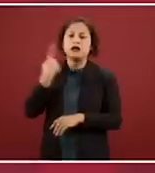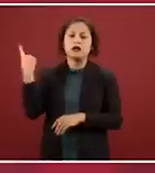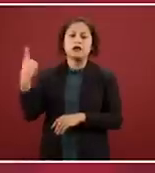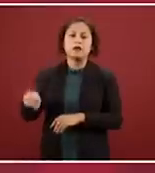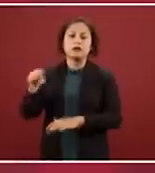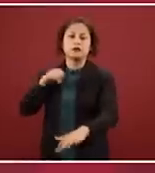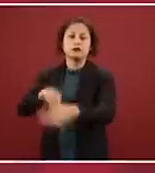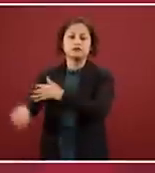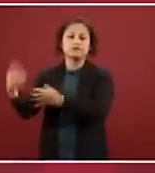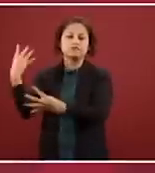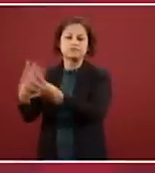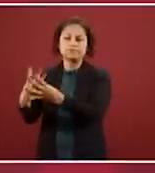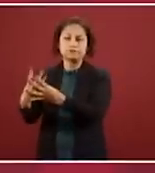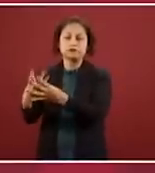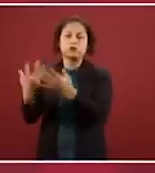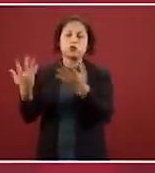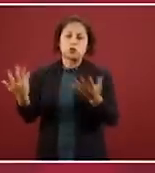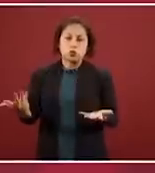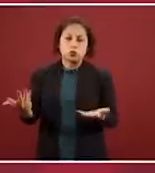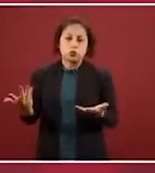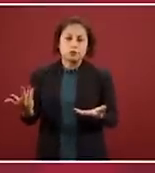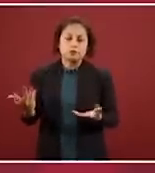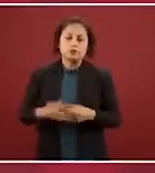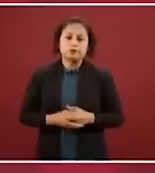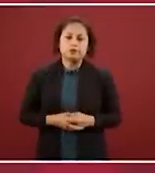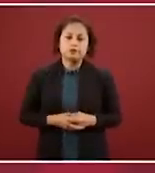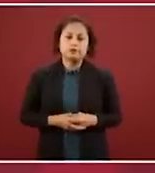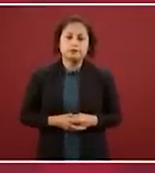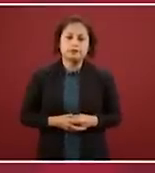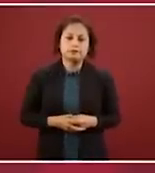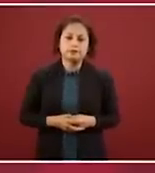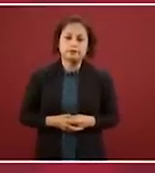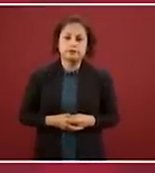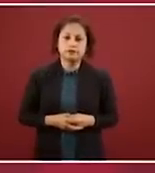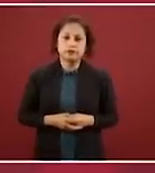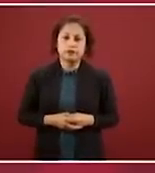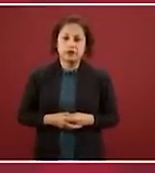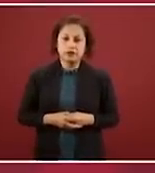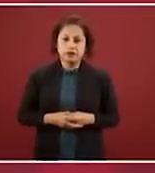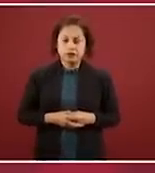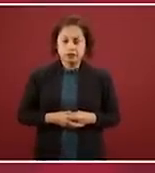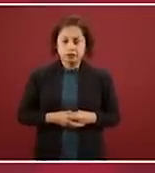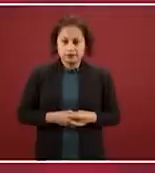Si nosotros entregamos a estas